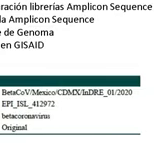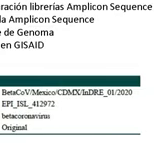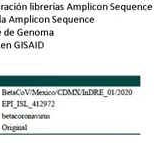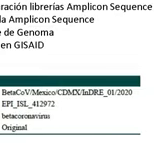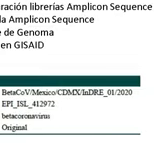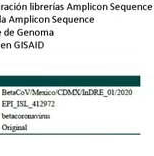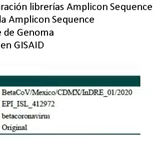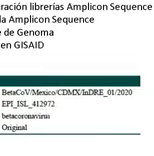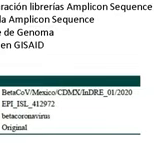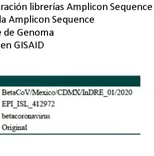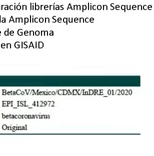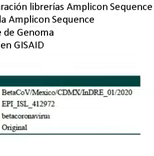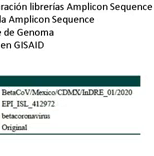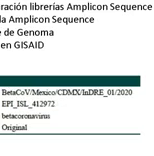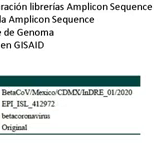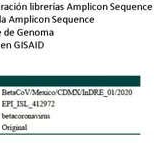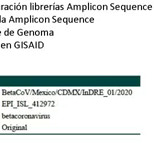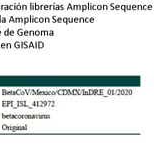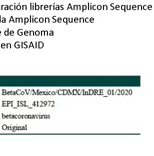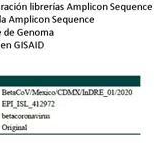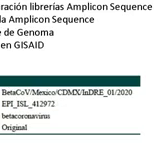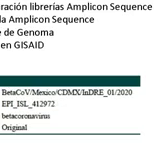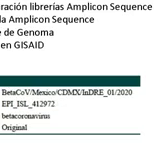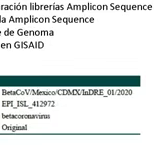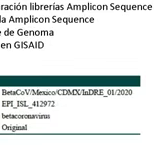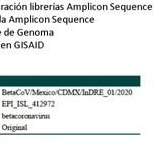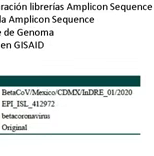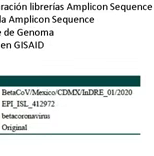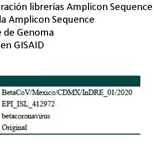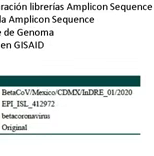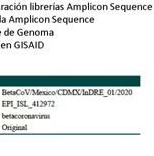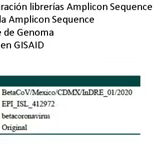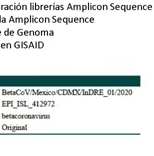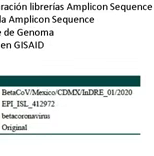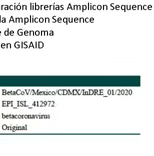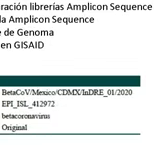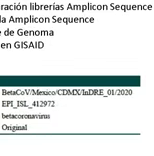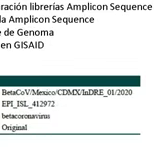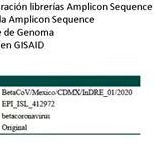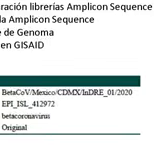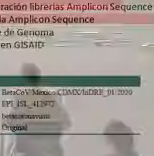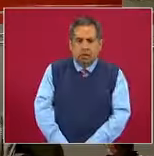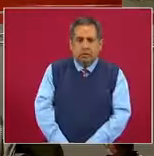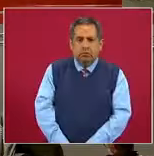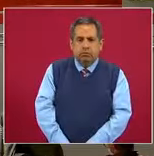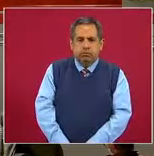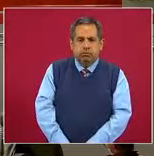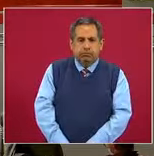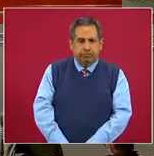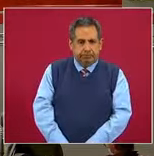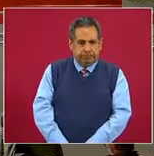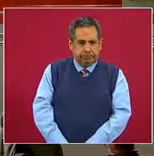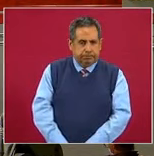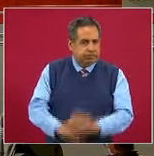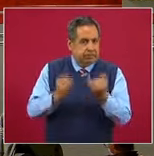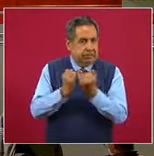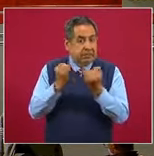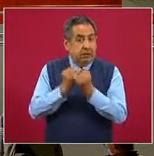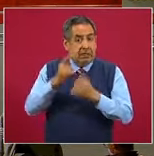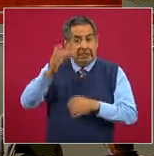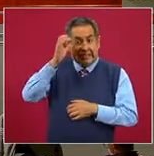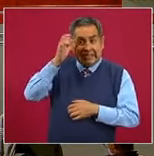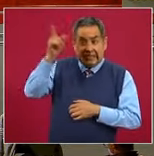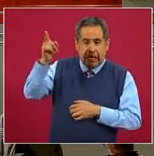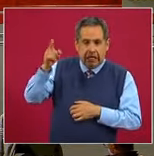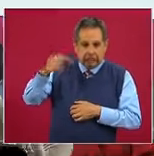país. Al igual que los científicos chinos, tenemos la obligación